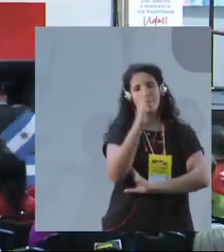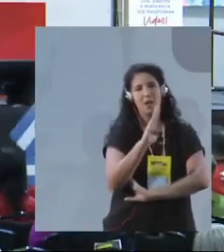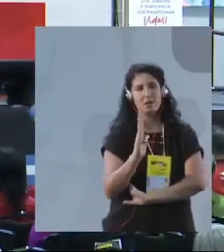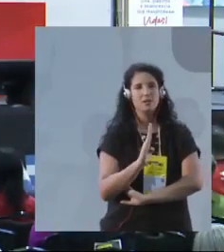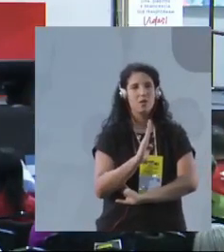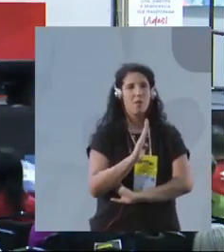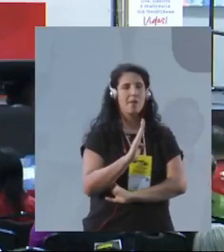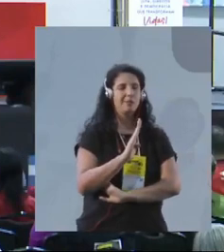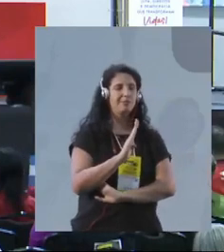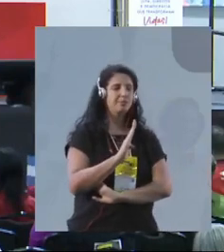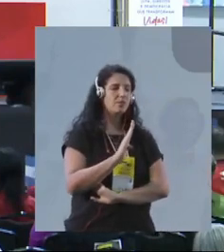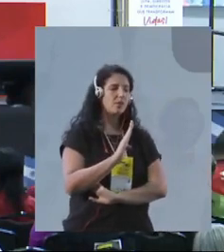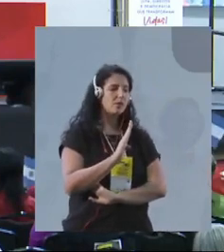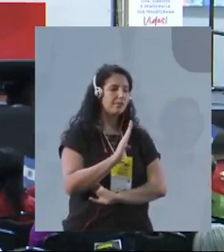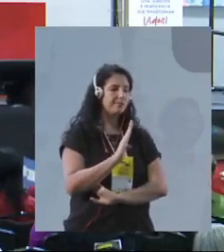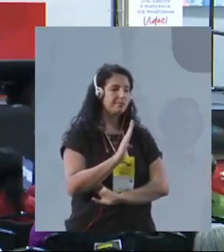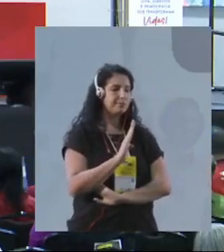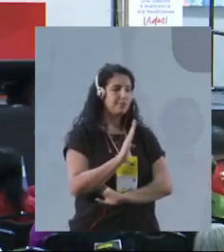un